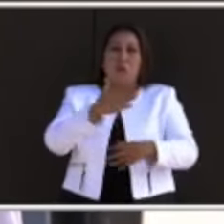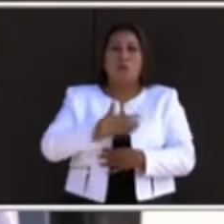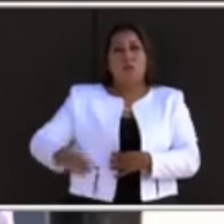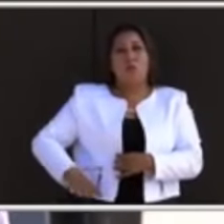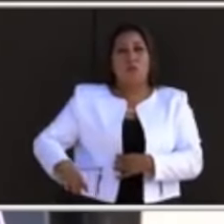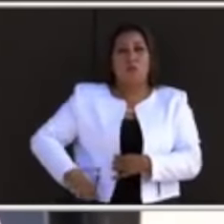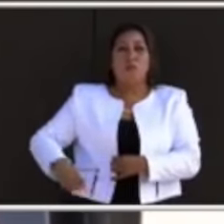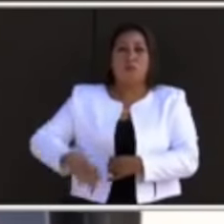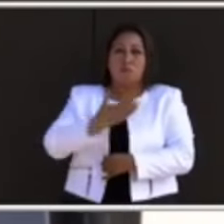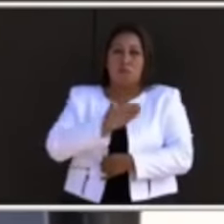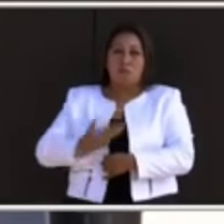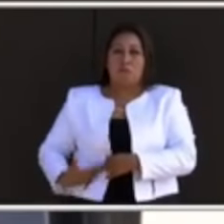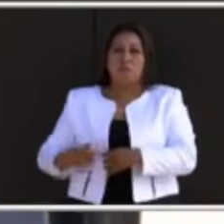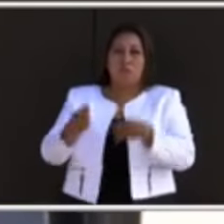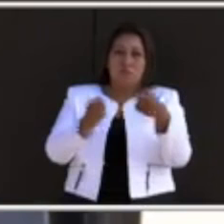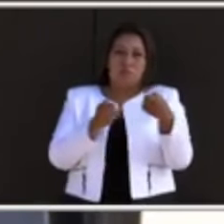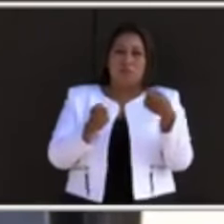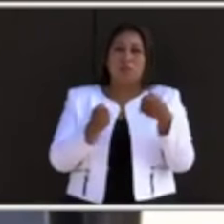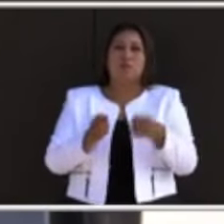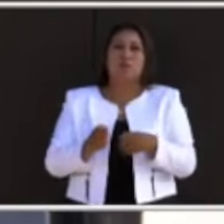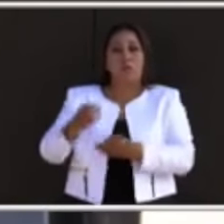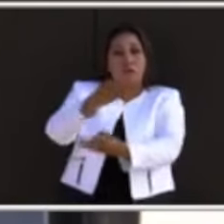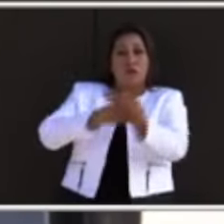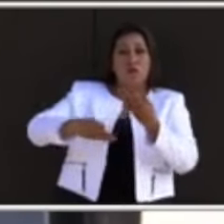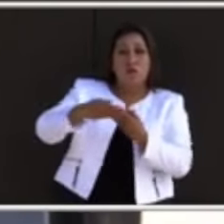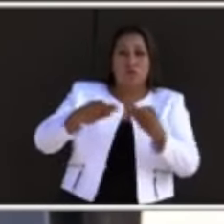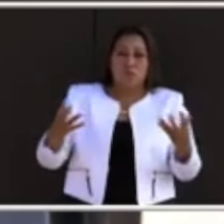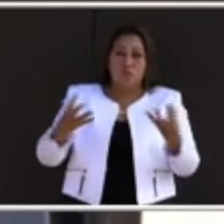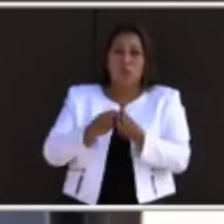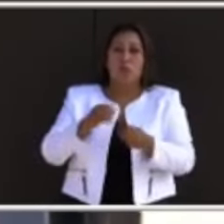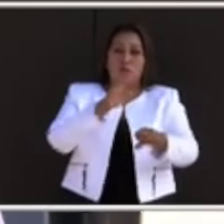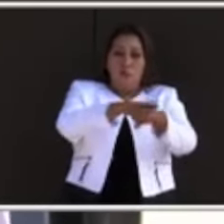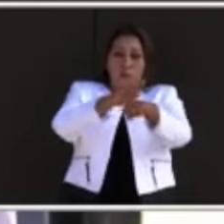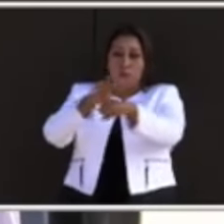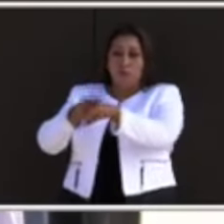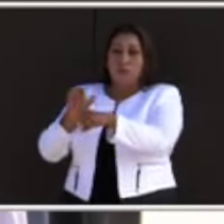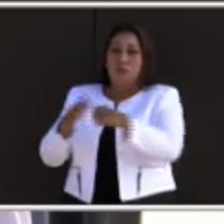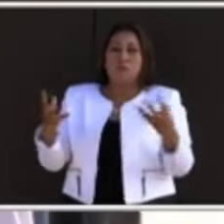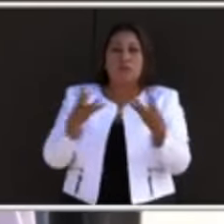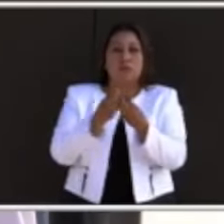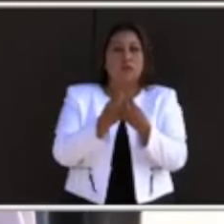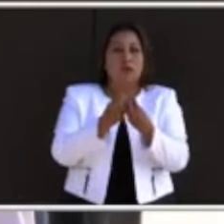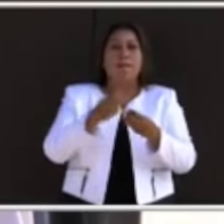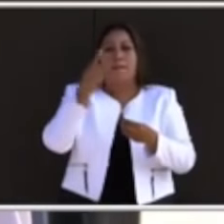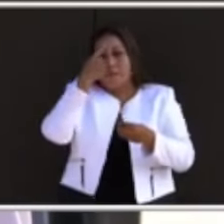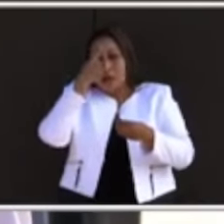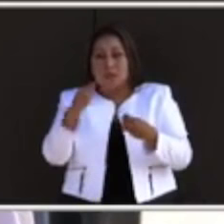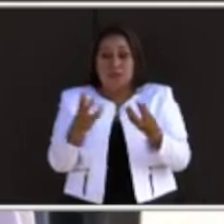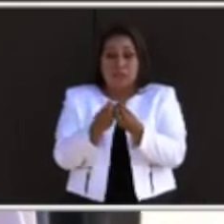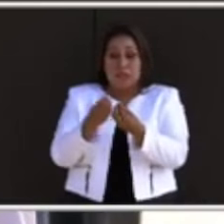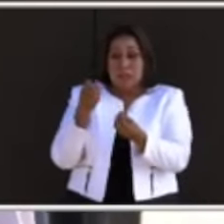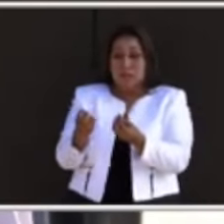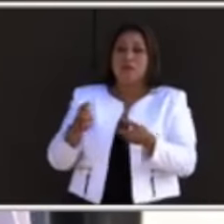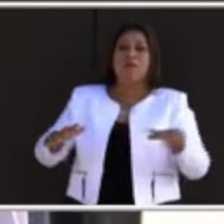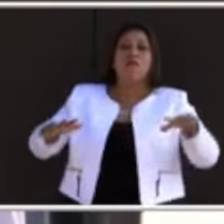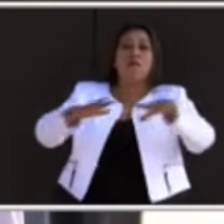Todas y todos quienes han sido convocados a integrar este gabinete del cambio, este gabinete